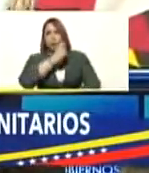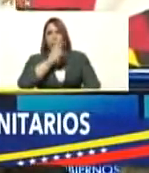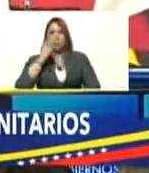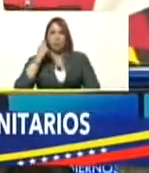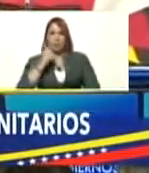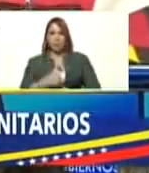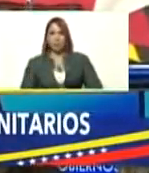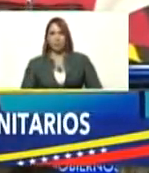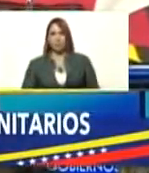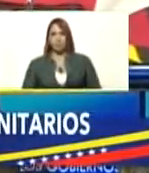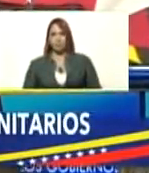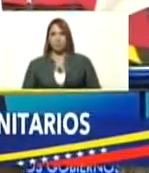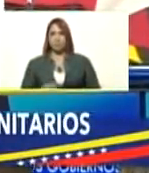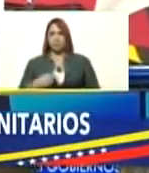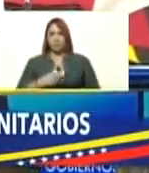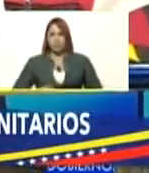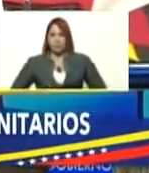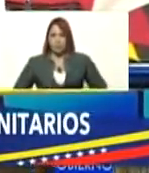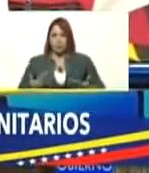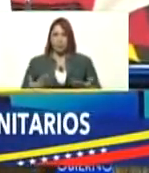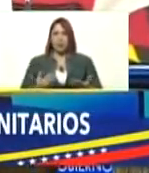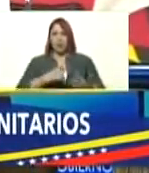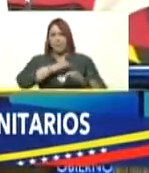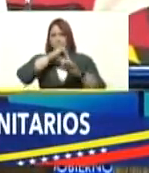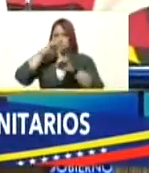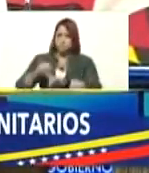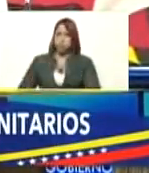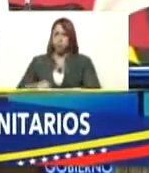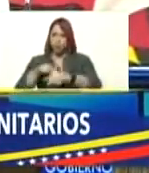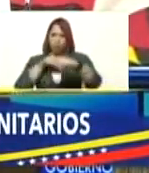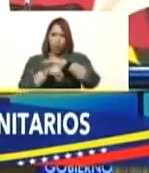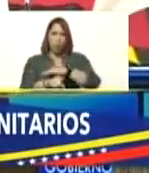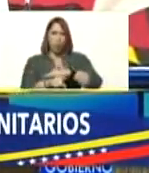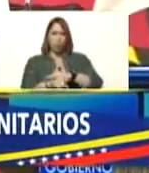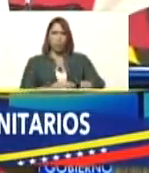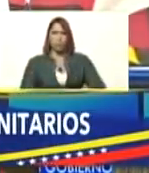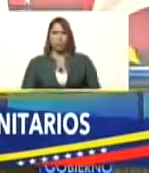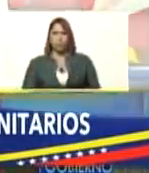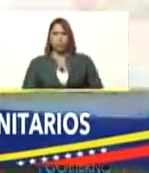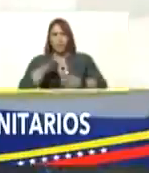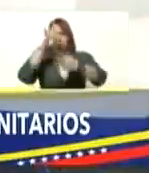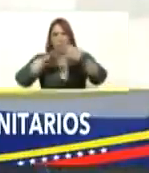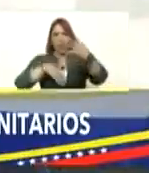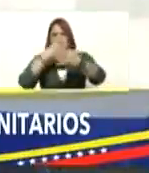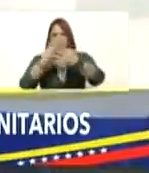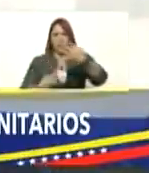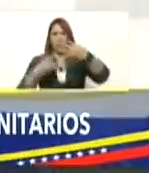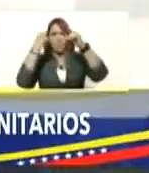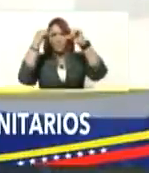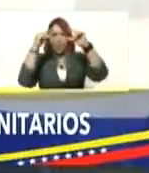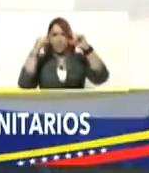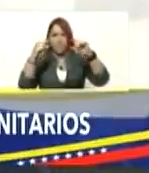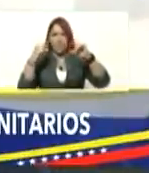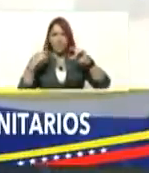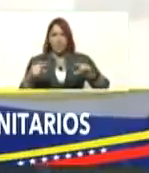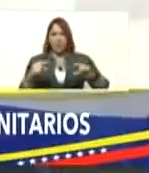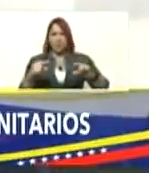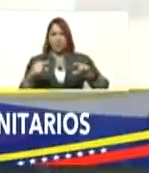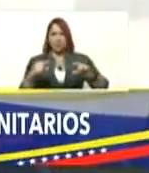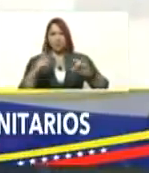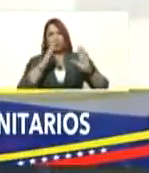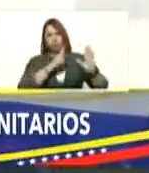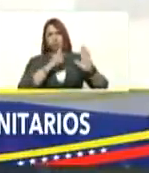Vamos a darle un revolcón interno al organigrama y a la estructura